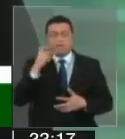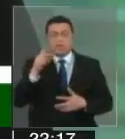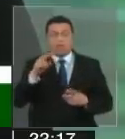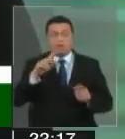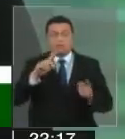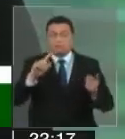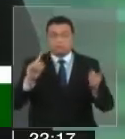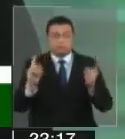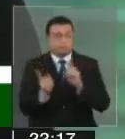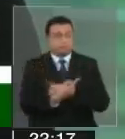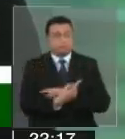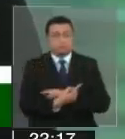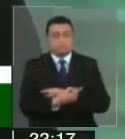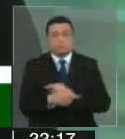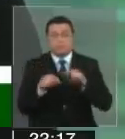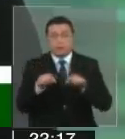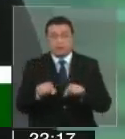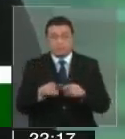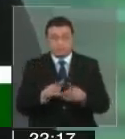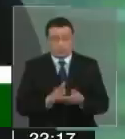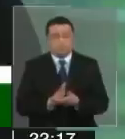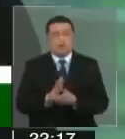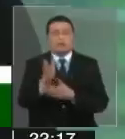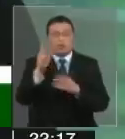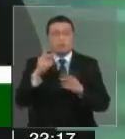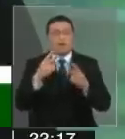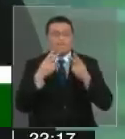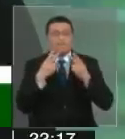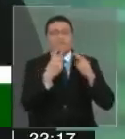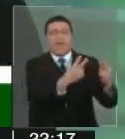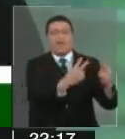revés. Y ahí partió este viaje